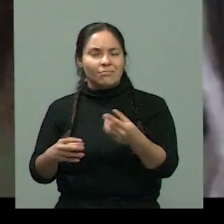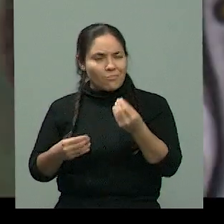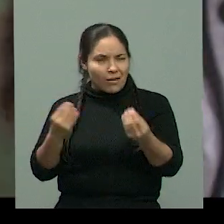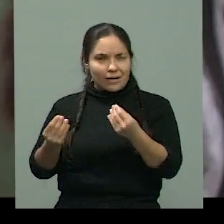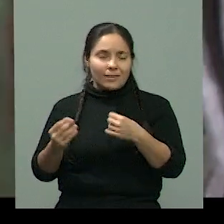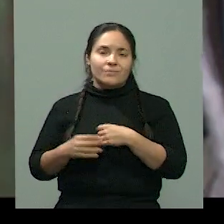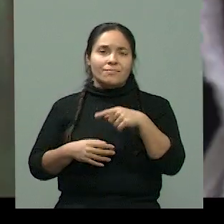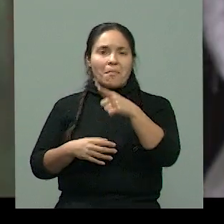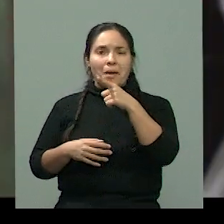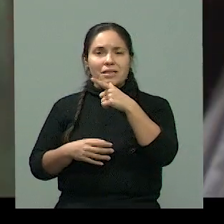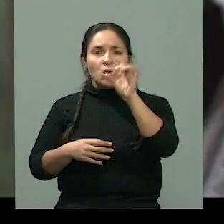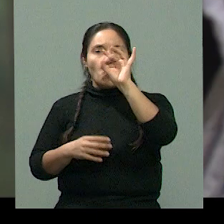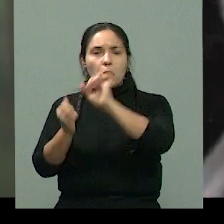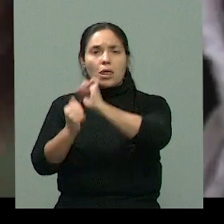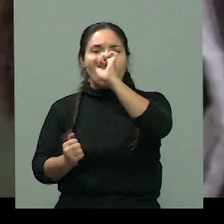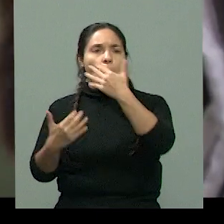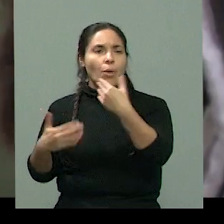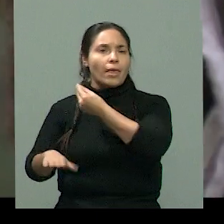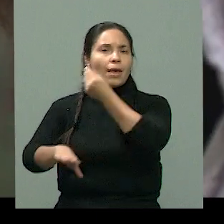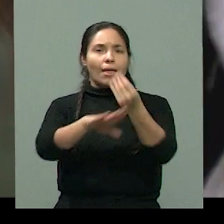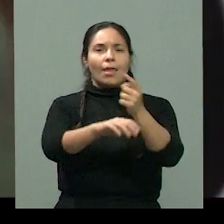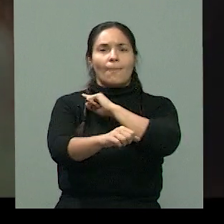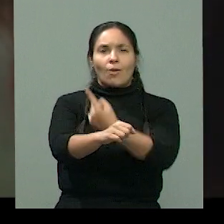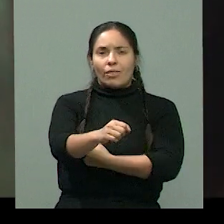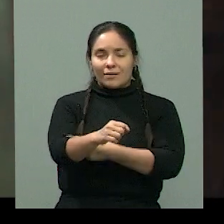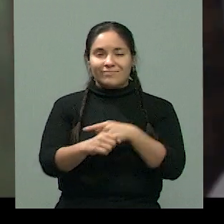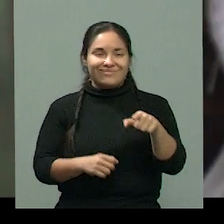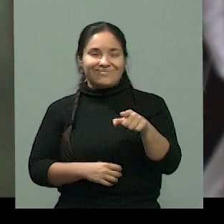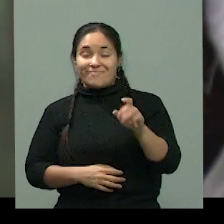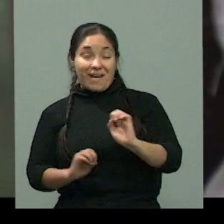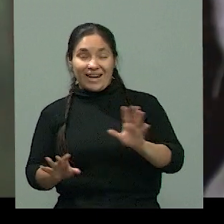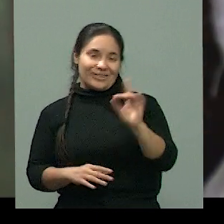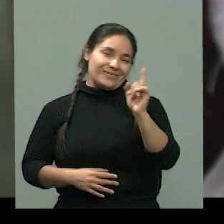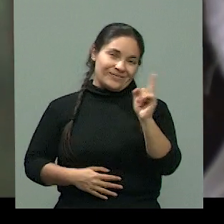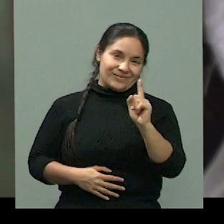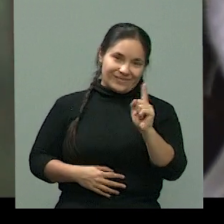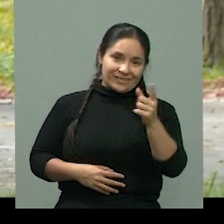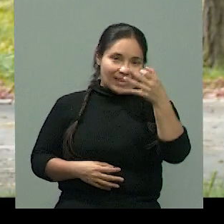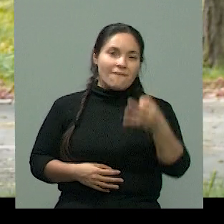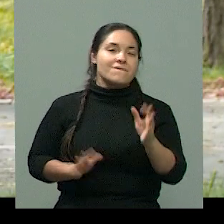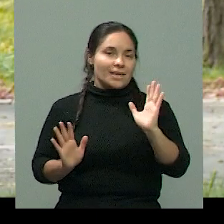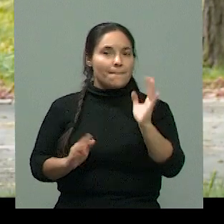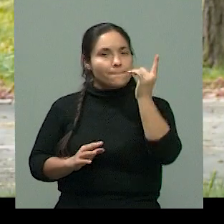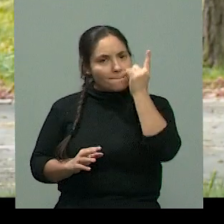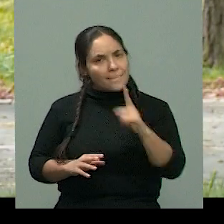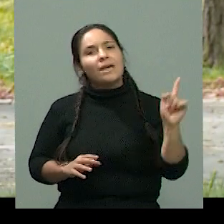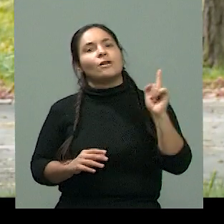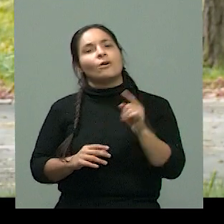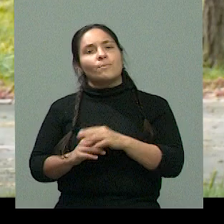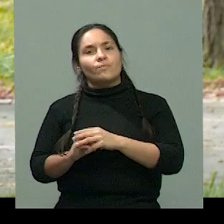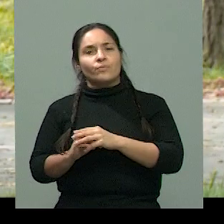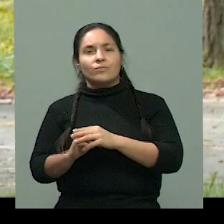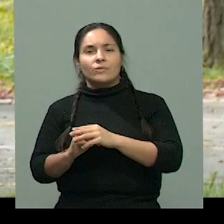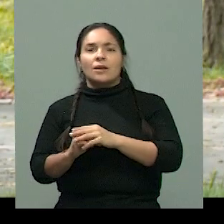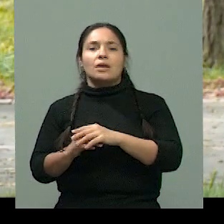ocupar un cargo de poder, que tampoco está mal, ¿sí? Pero la carrera de